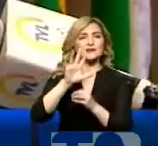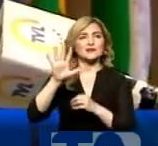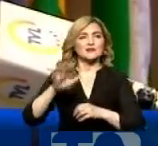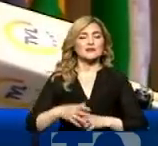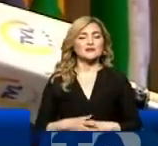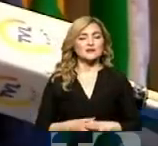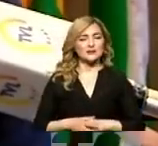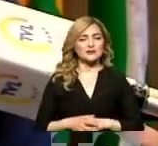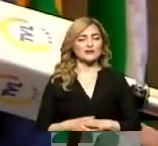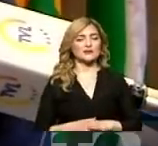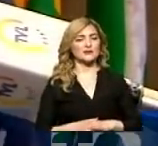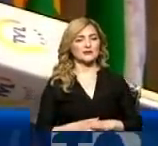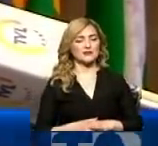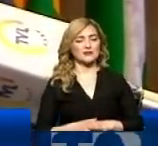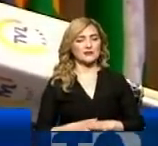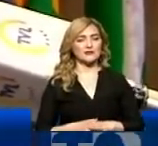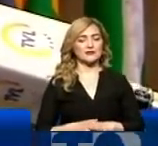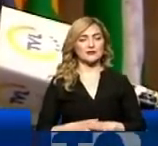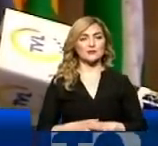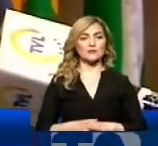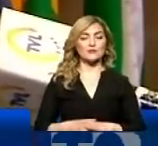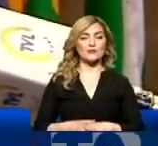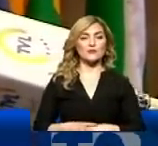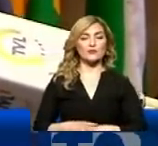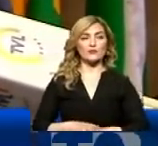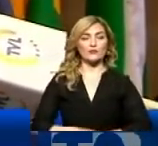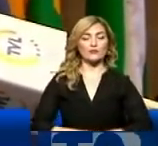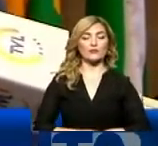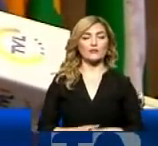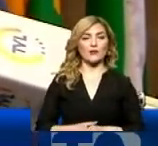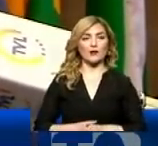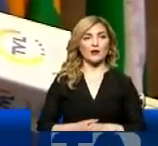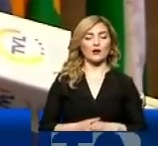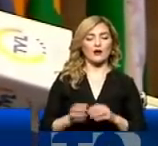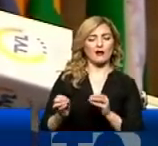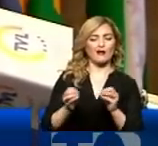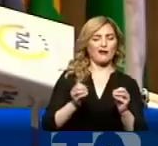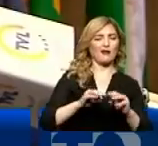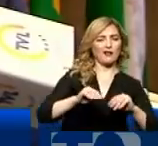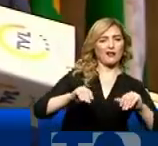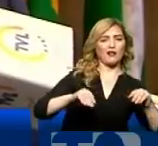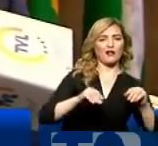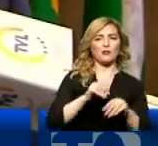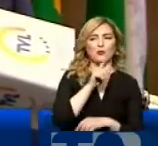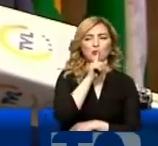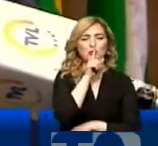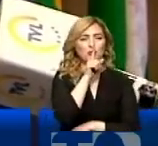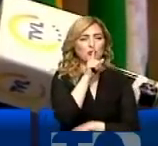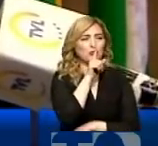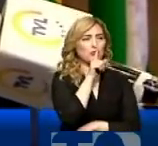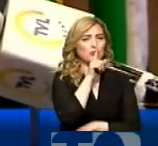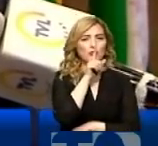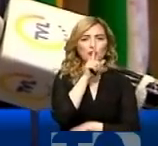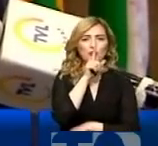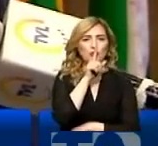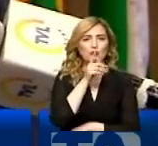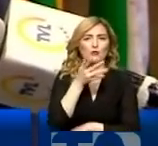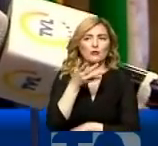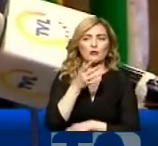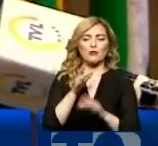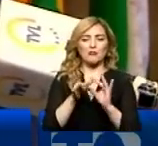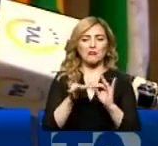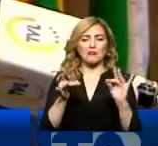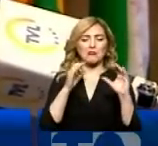habido organización desde el territorio, más bien ha habido un silencio y ha habido comunicados